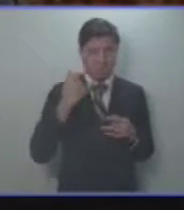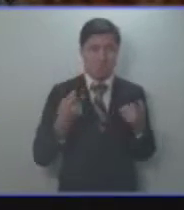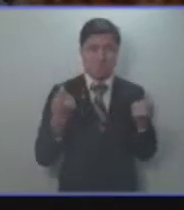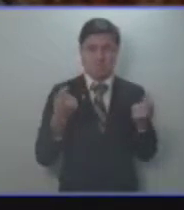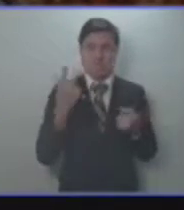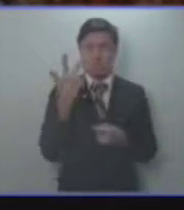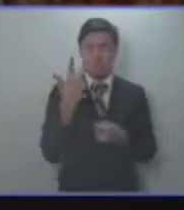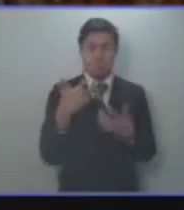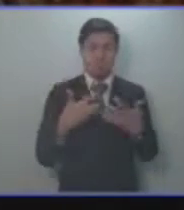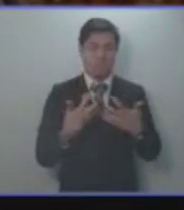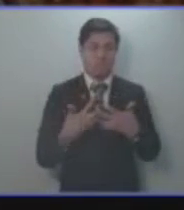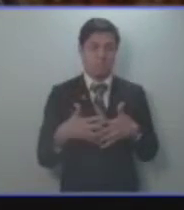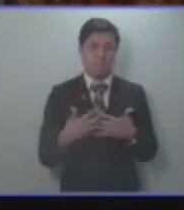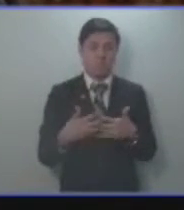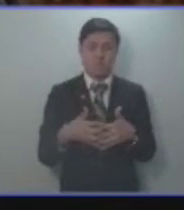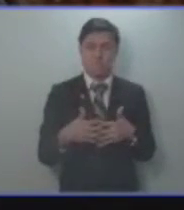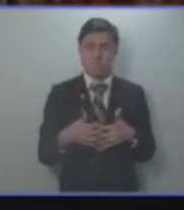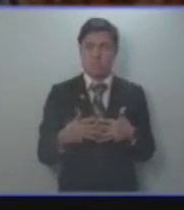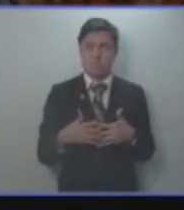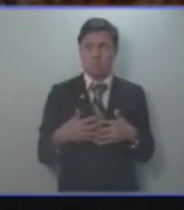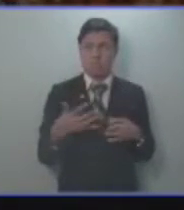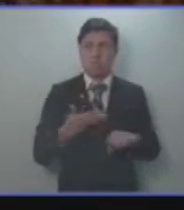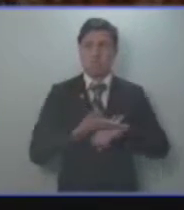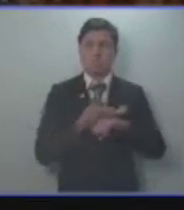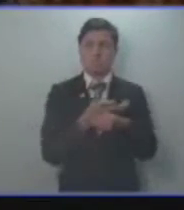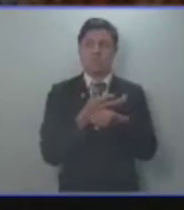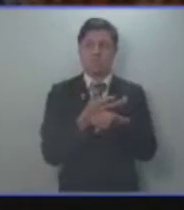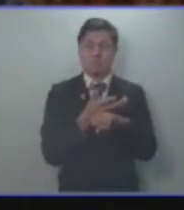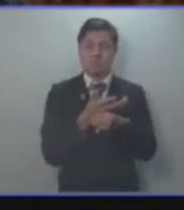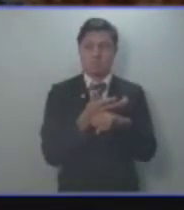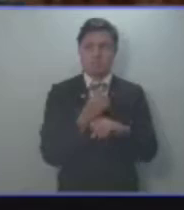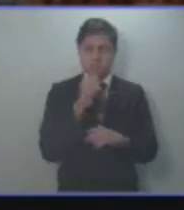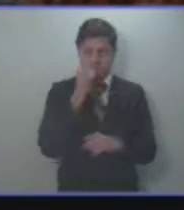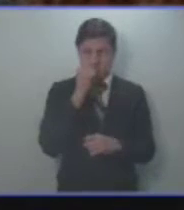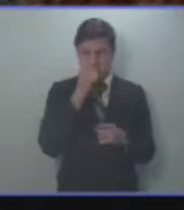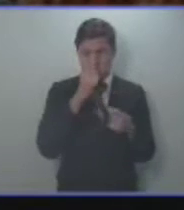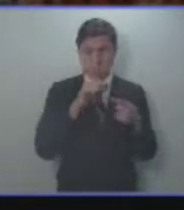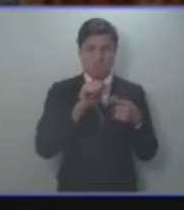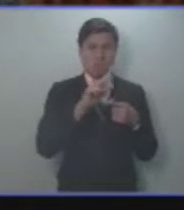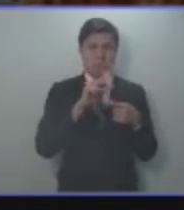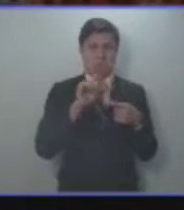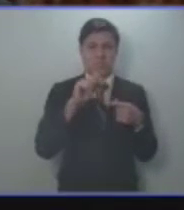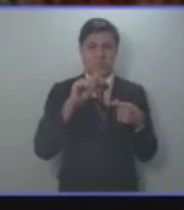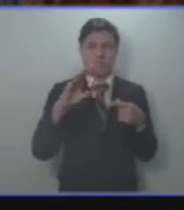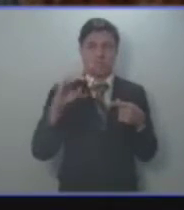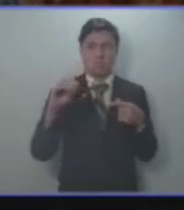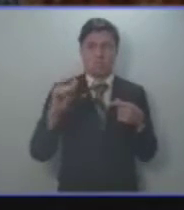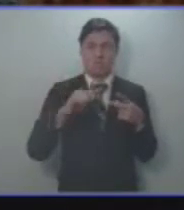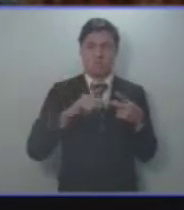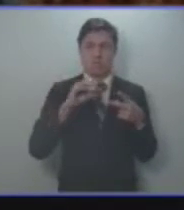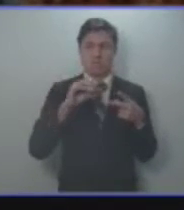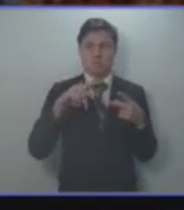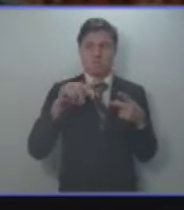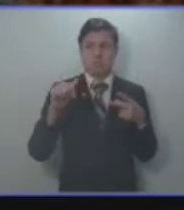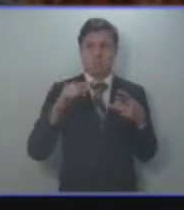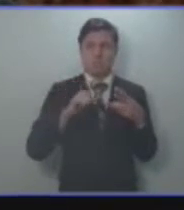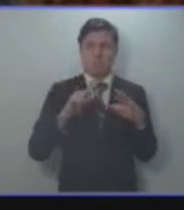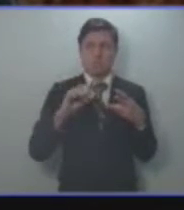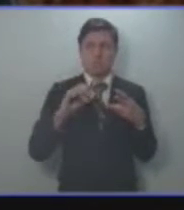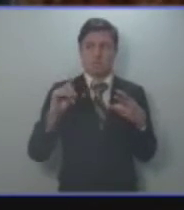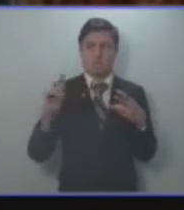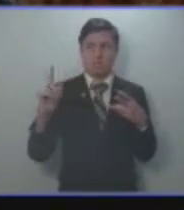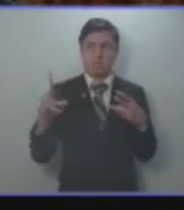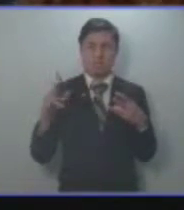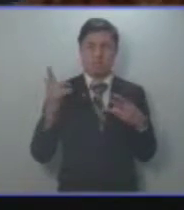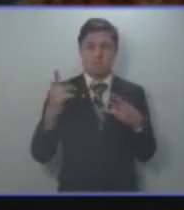tres empresas de transporte aéreo de pasajeros, Avianca de Colombia, Copa de Panamá y United de los